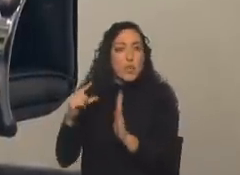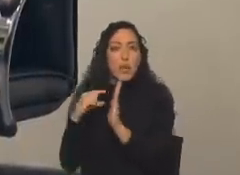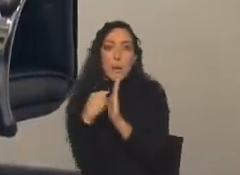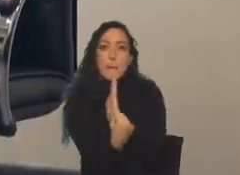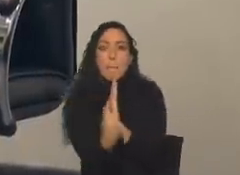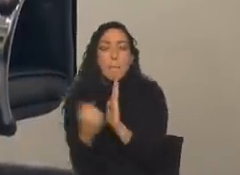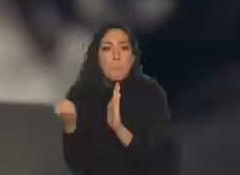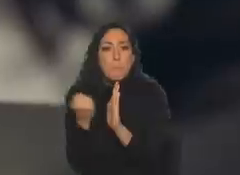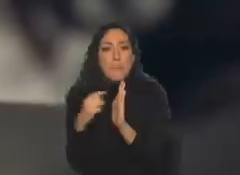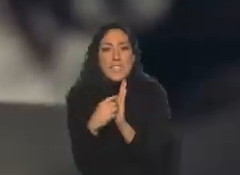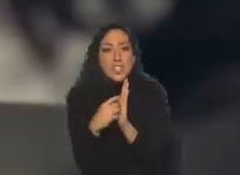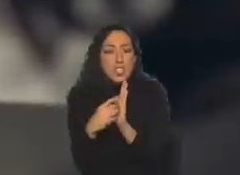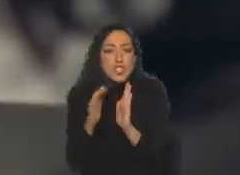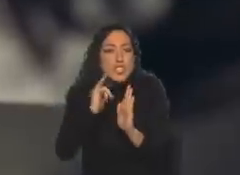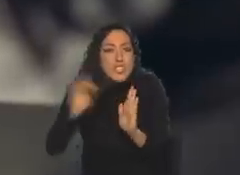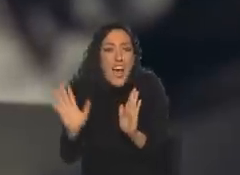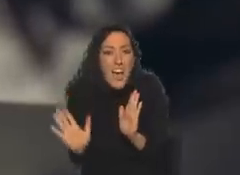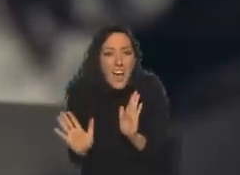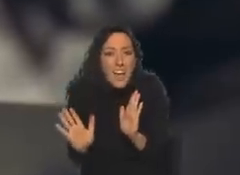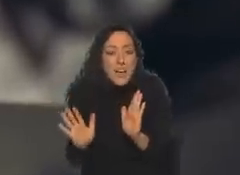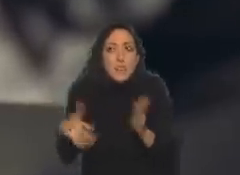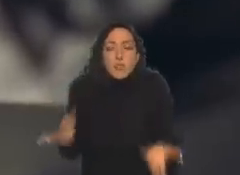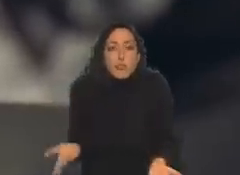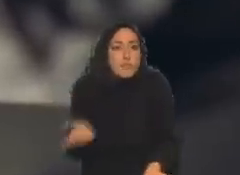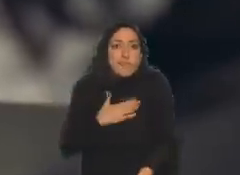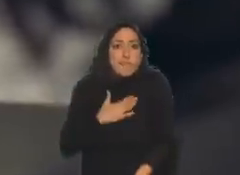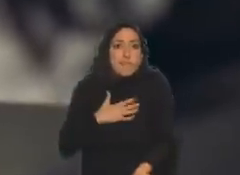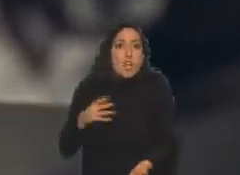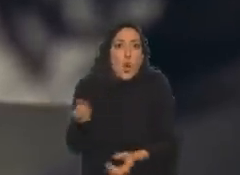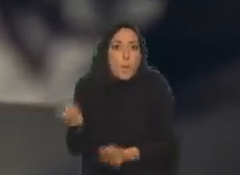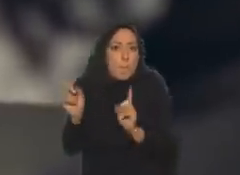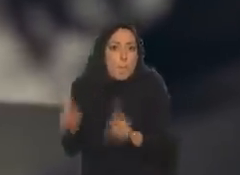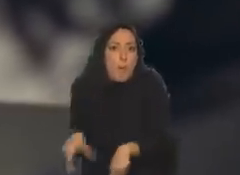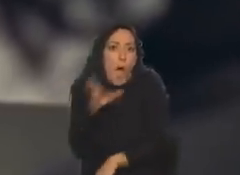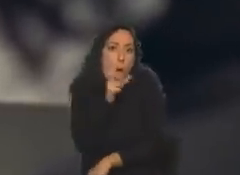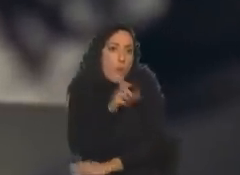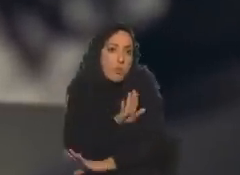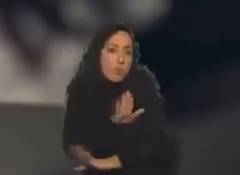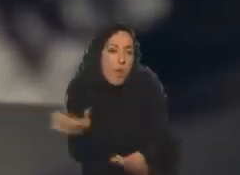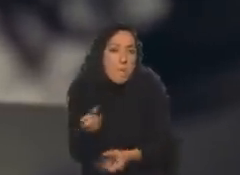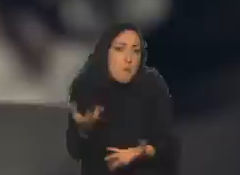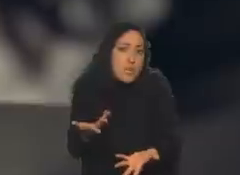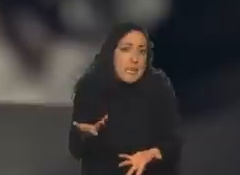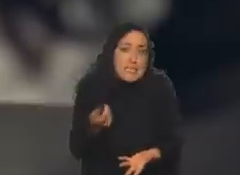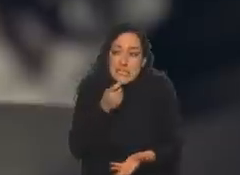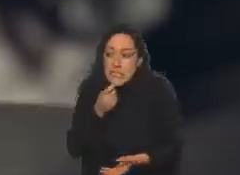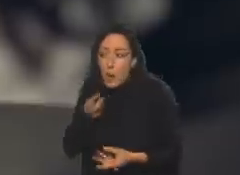cada producto. Entonces, lamentablemente lo tenemos que llevar porque si no nuestras góndolas también estarían todas